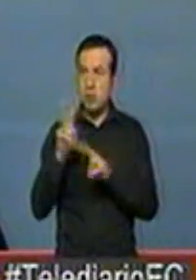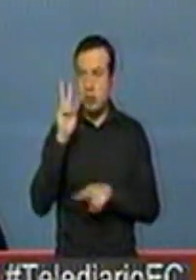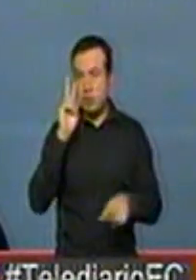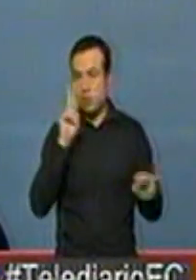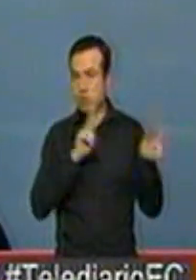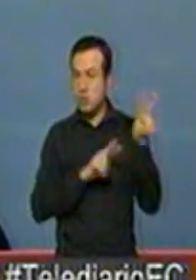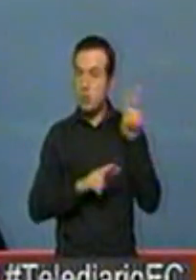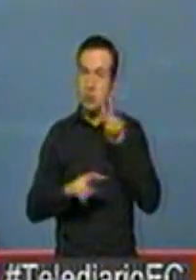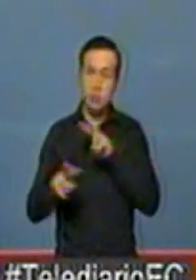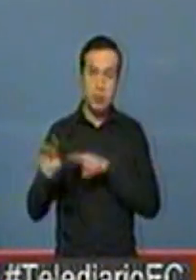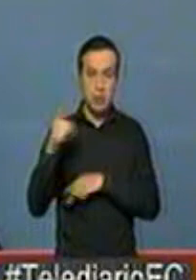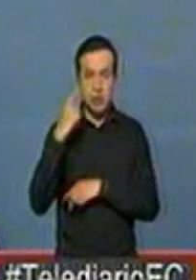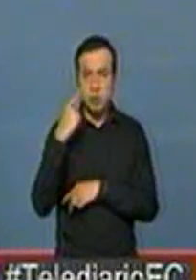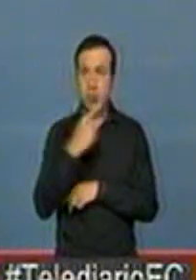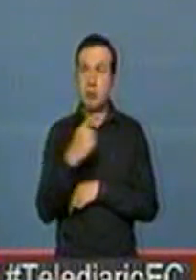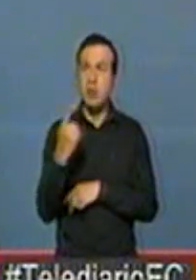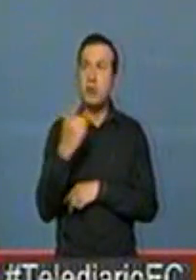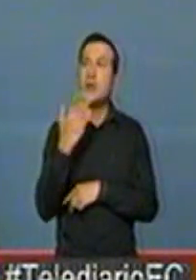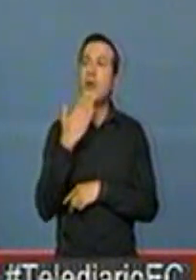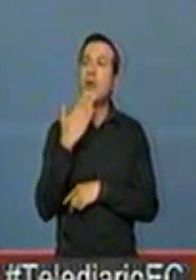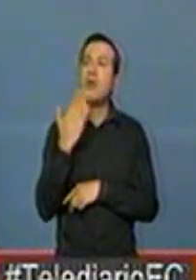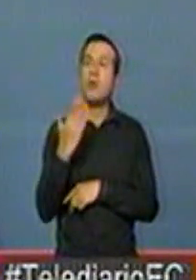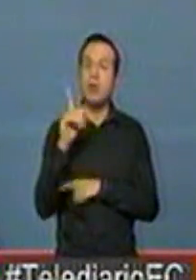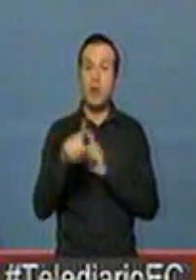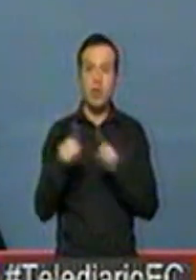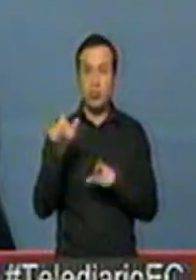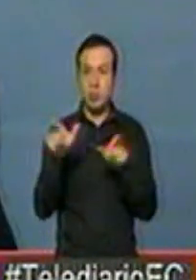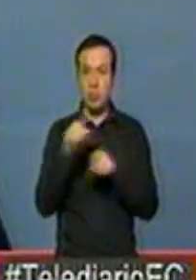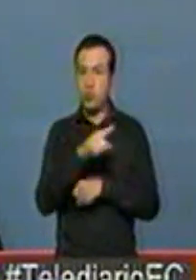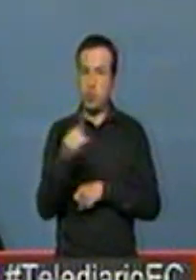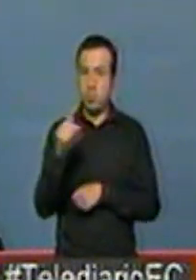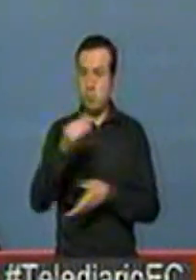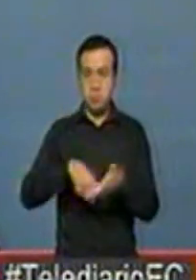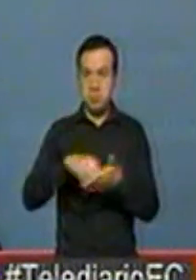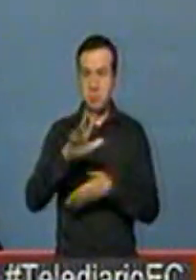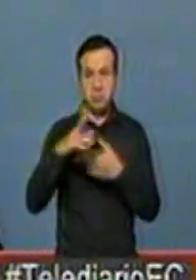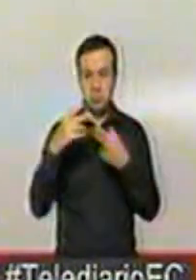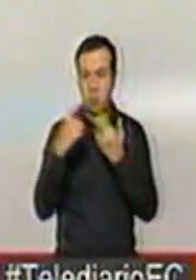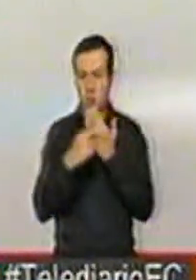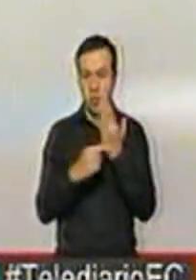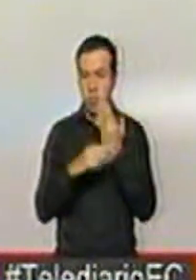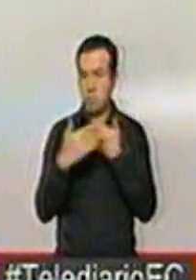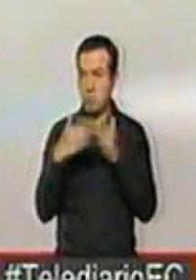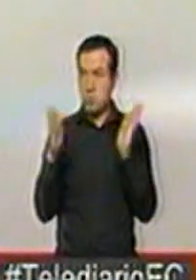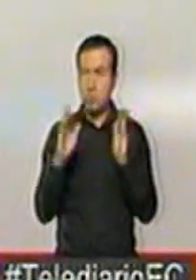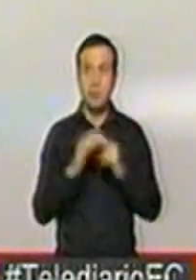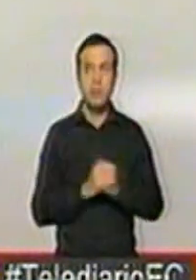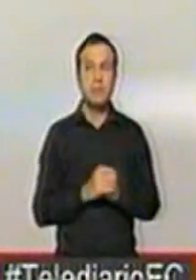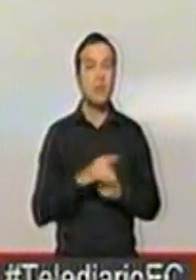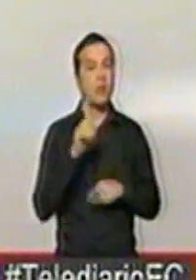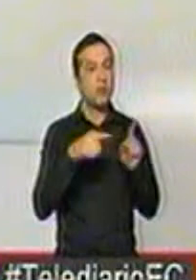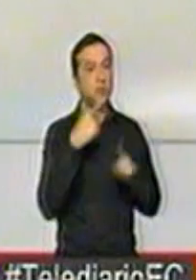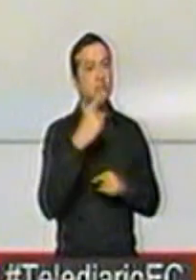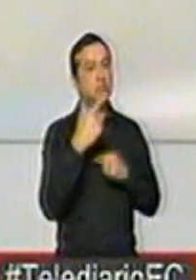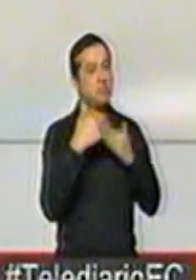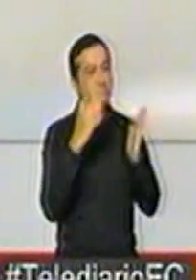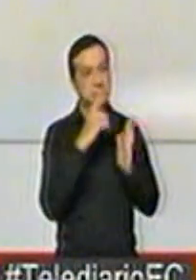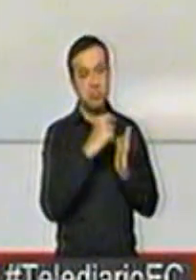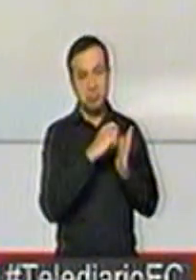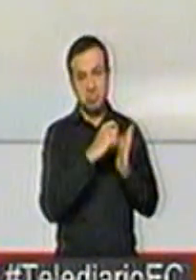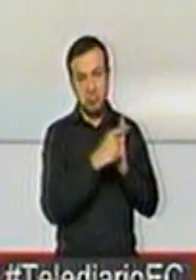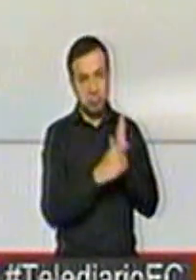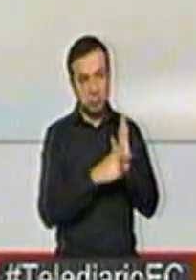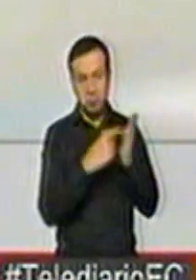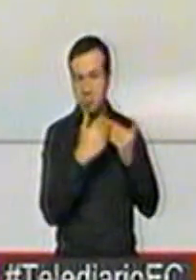qué sospechas se generan entre quienes no autorizaron este levantamiento bien hay algunos que no han autorizado el